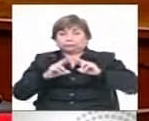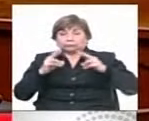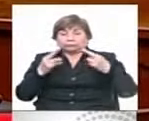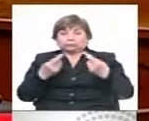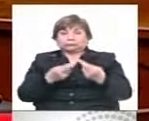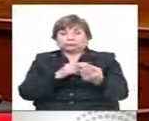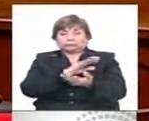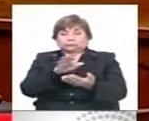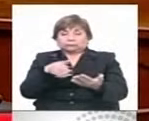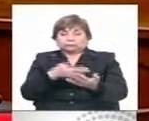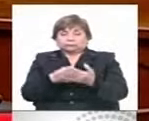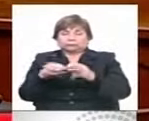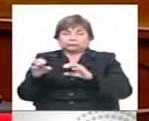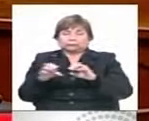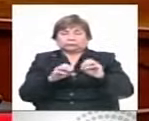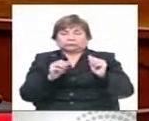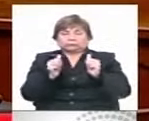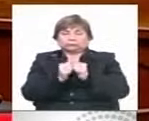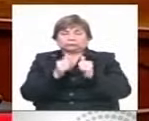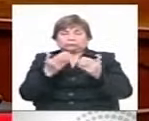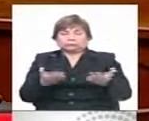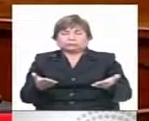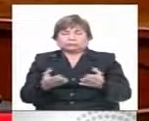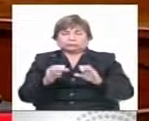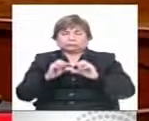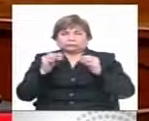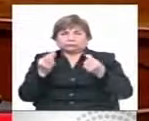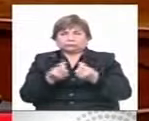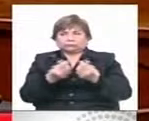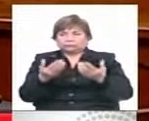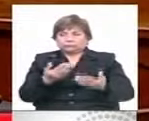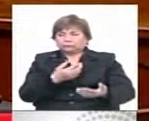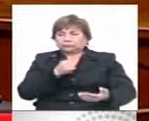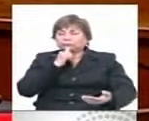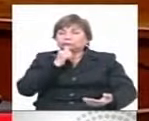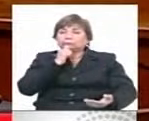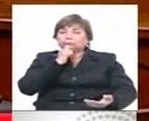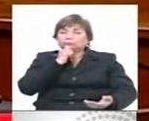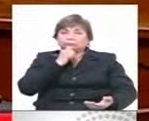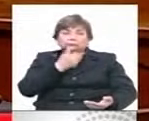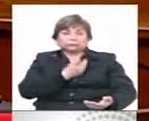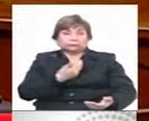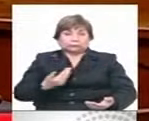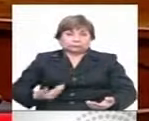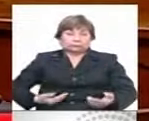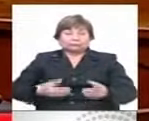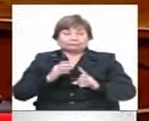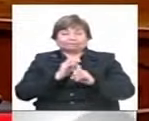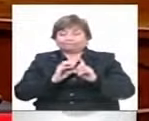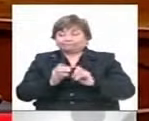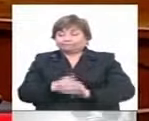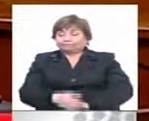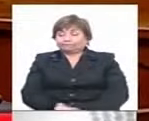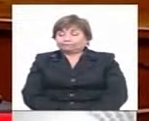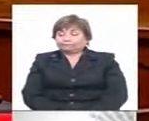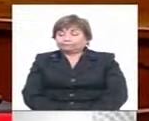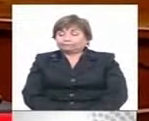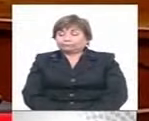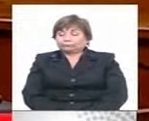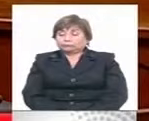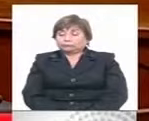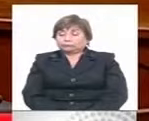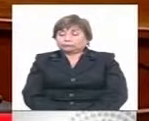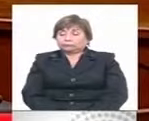los actores que corresponda tanto en el sector público, privado y sociedad civil en su conjunto. Asimismo,